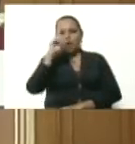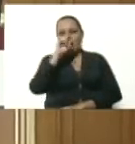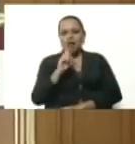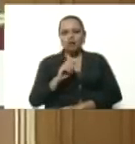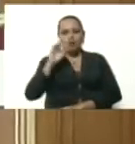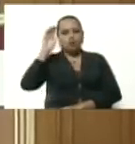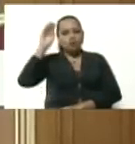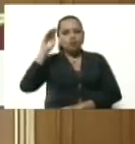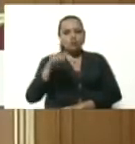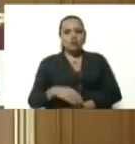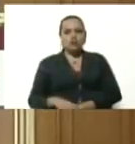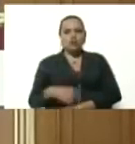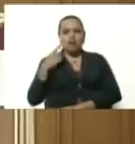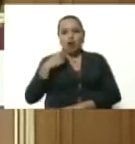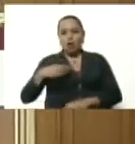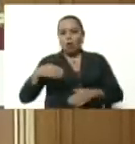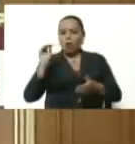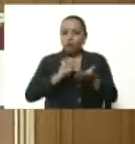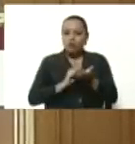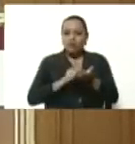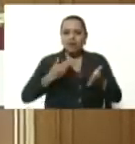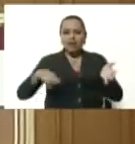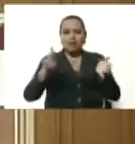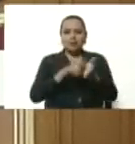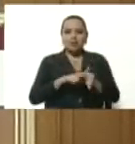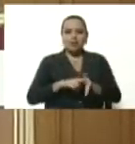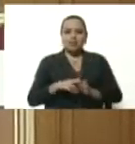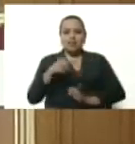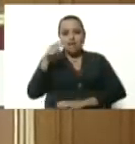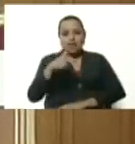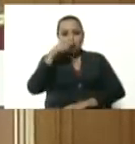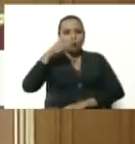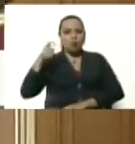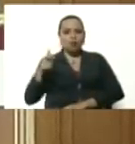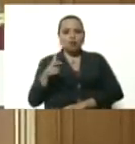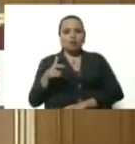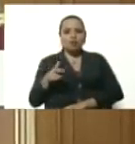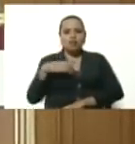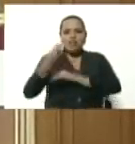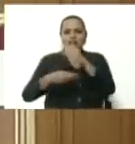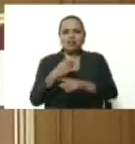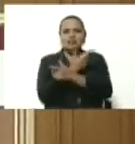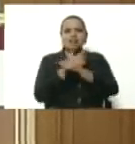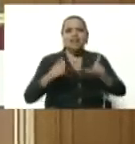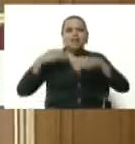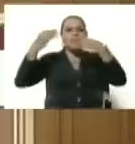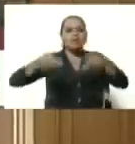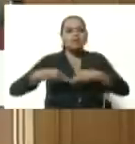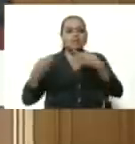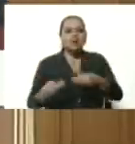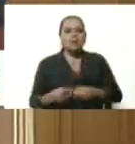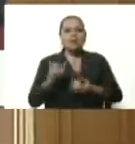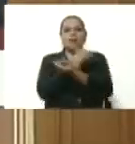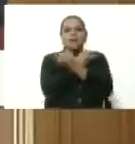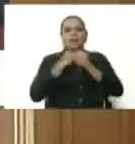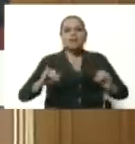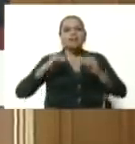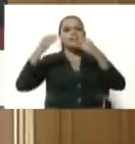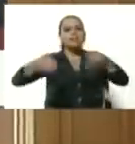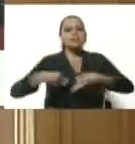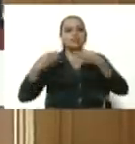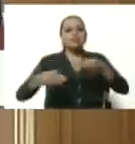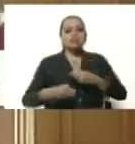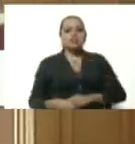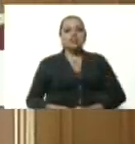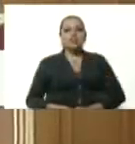es sino una ratificación de la vocación de este pueblo de ser libre para siempre, independiente para siempre,